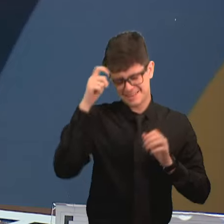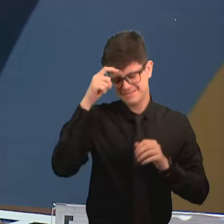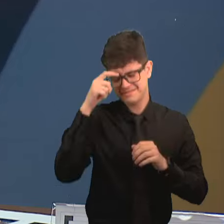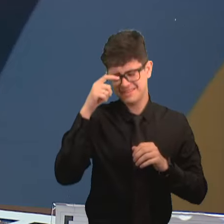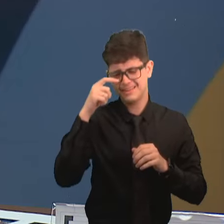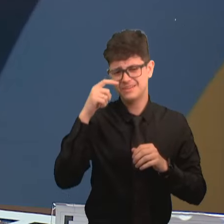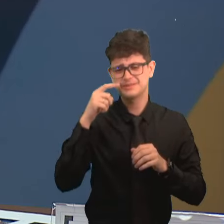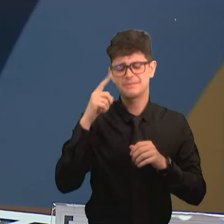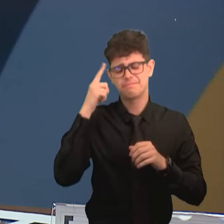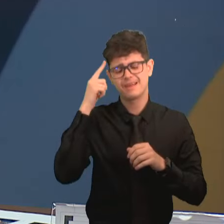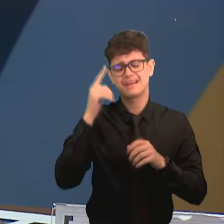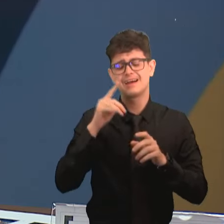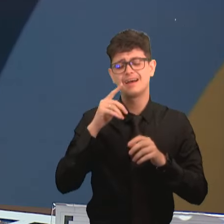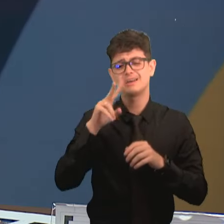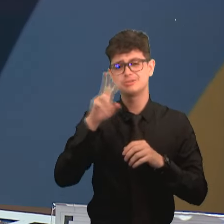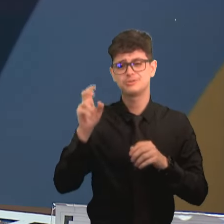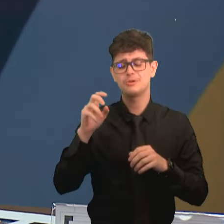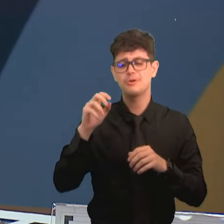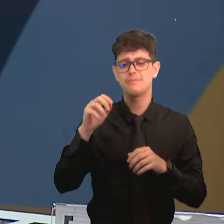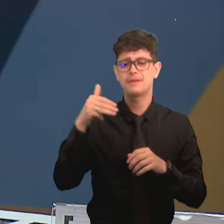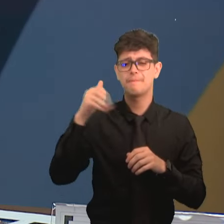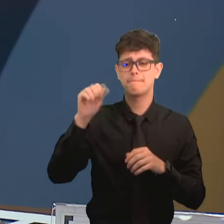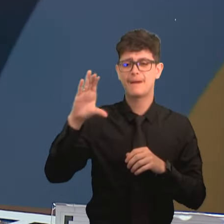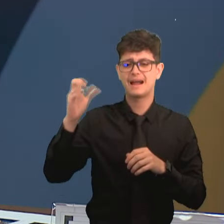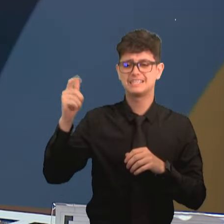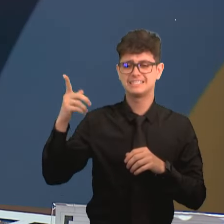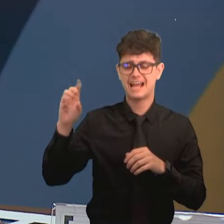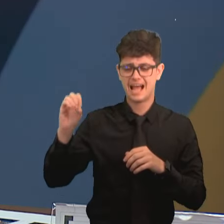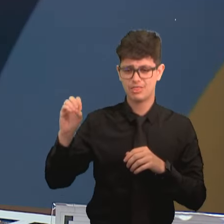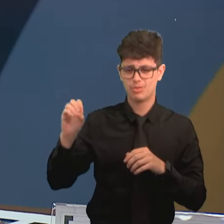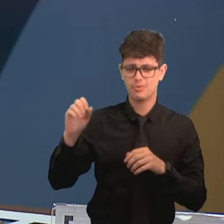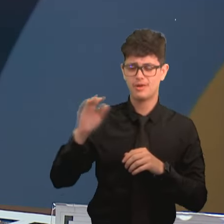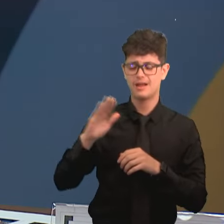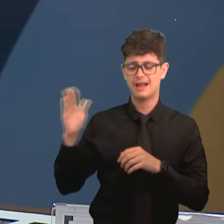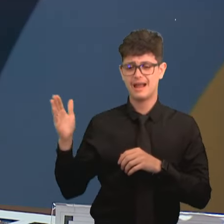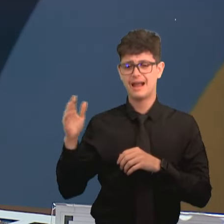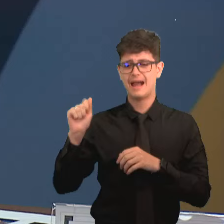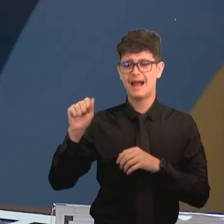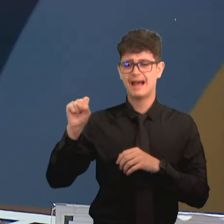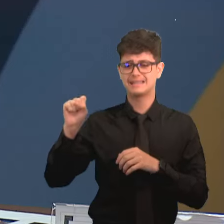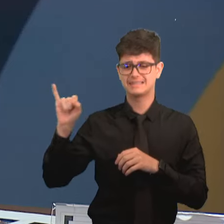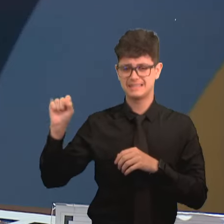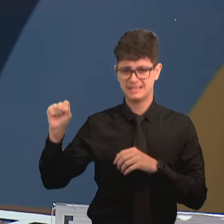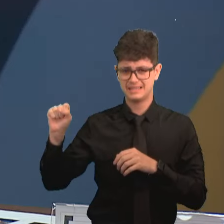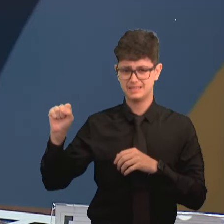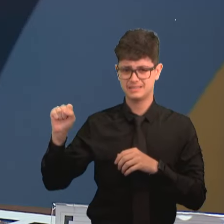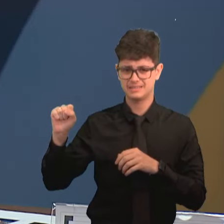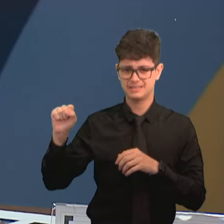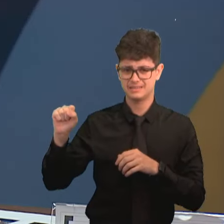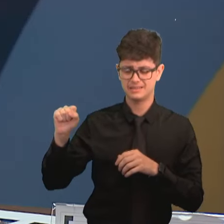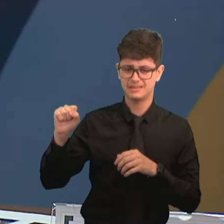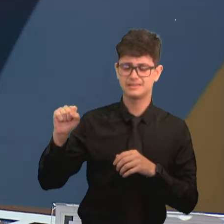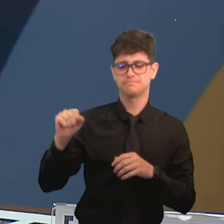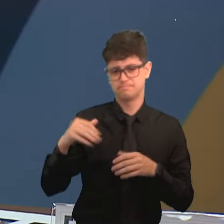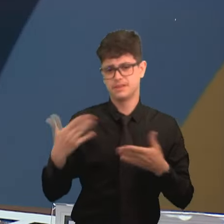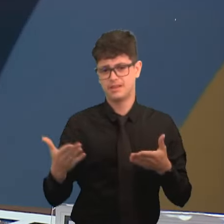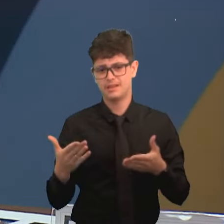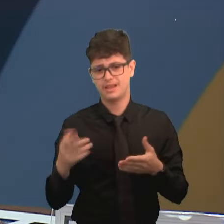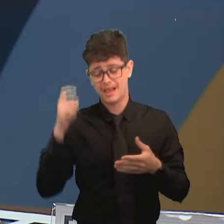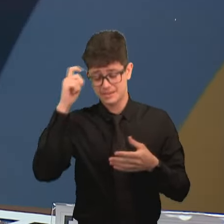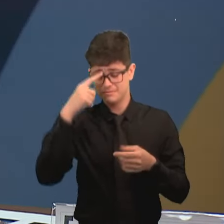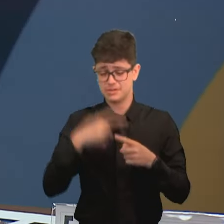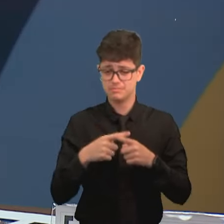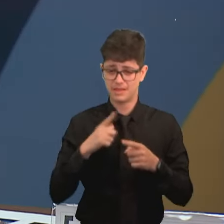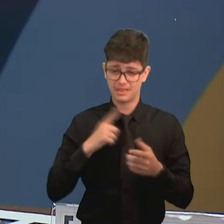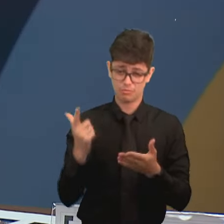Machado de Assis, y particularmente que el narrador de Don Casmurro habla que la verosemejanza